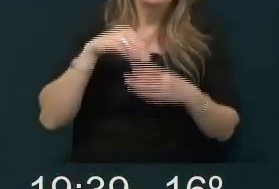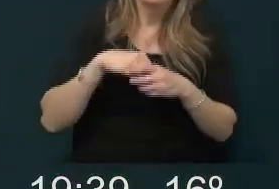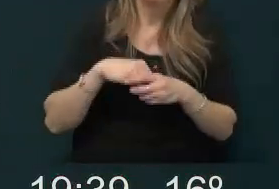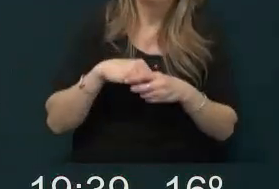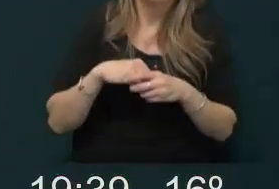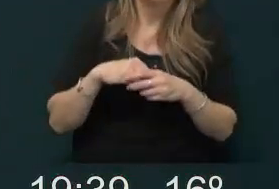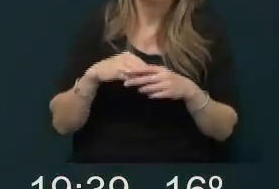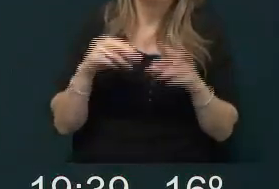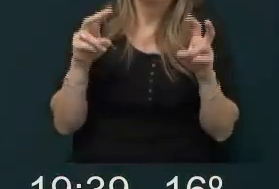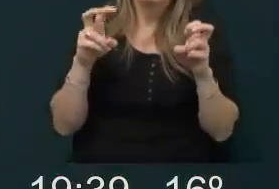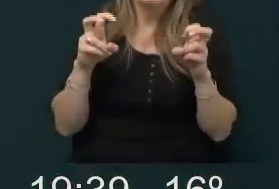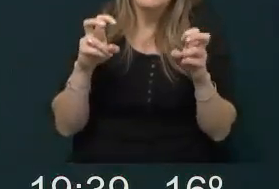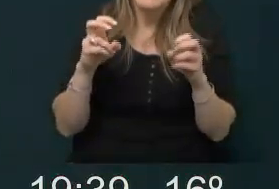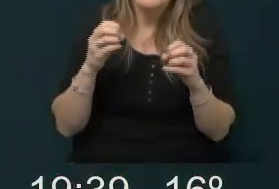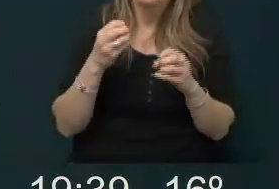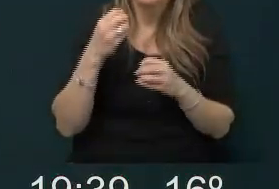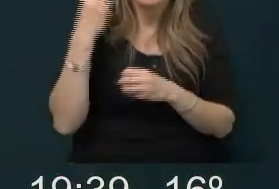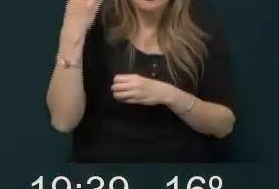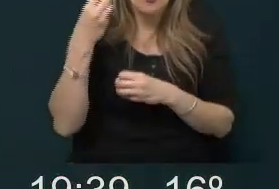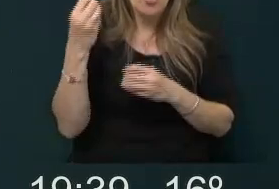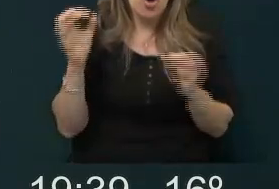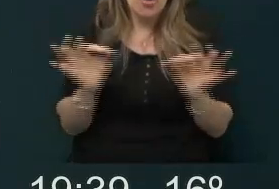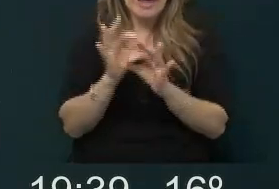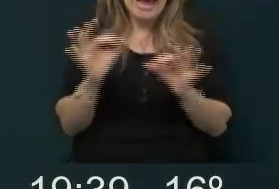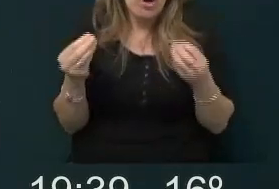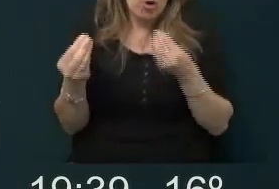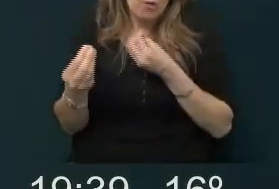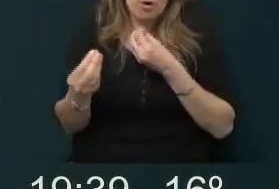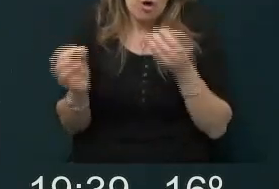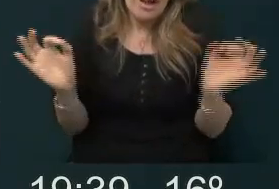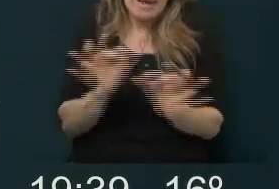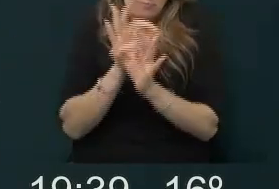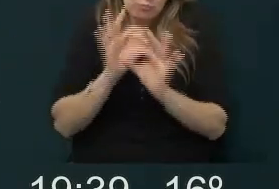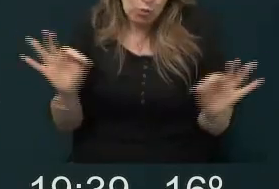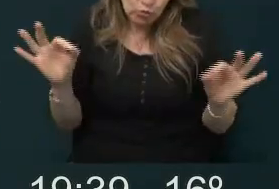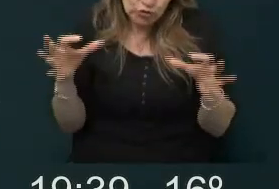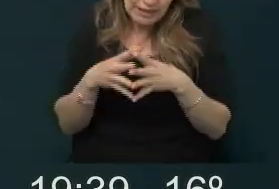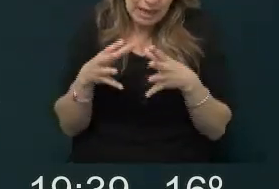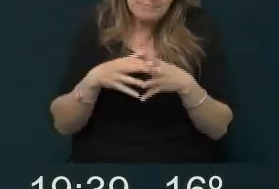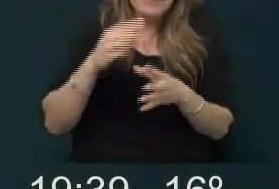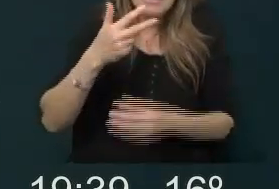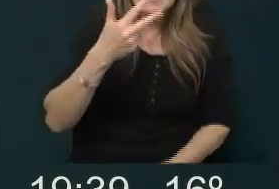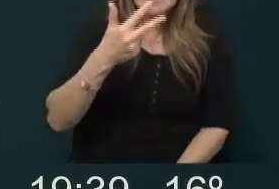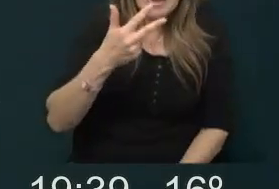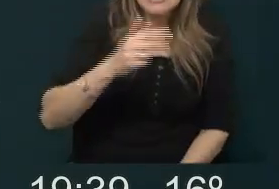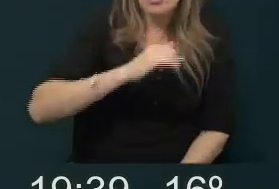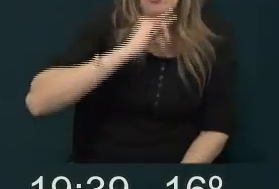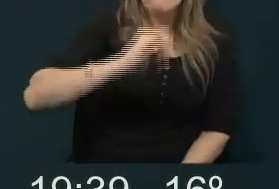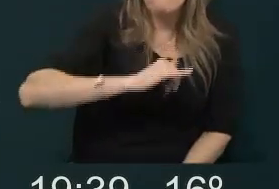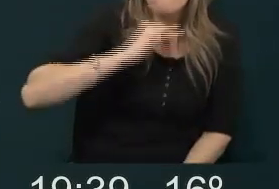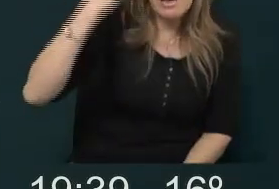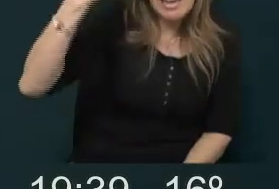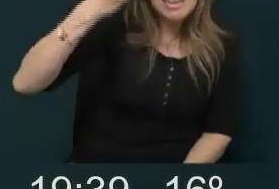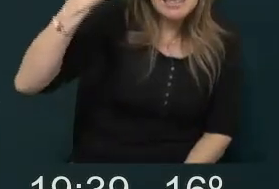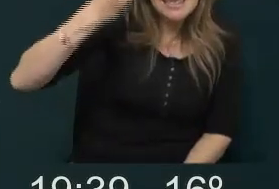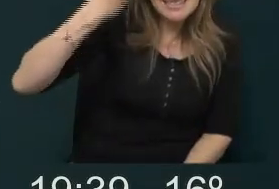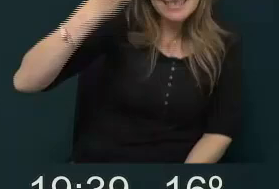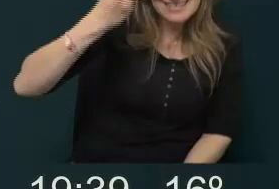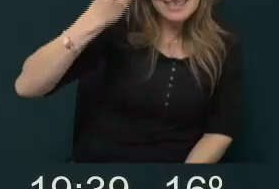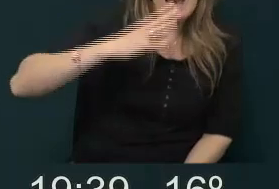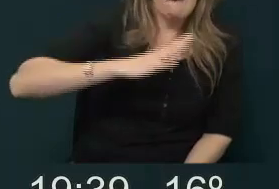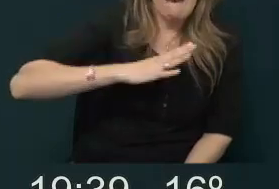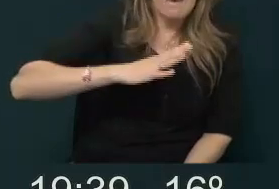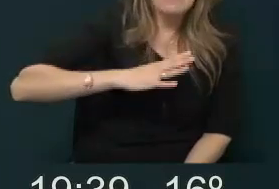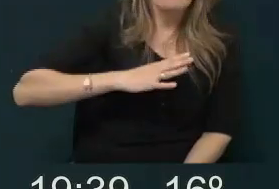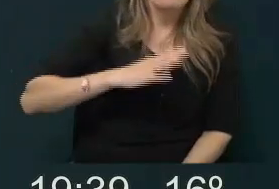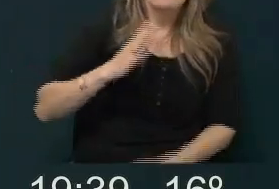ahí que nos va contando Sergio Blanco. Y lo interesante es que estas confesiones, estas tres conferencias autoficcionales, se van a volver